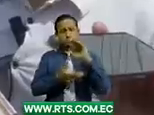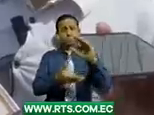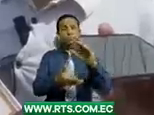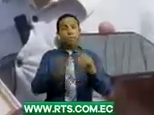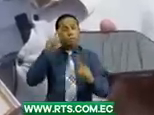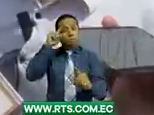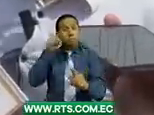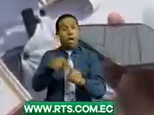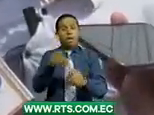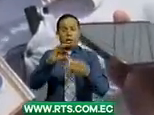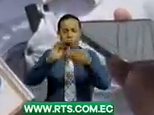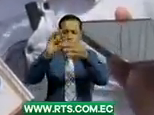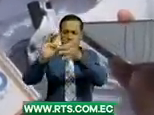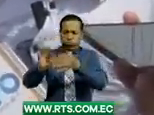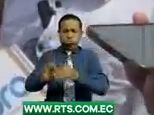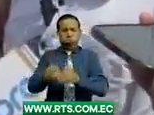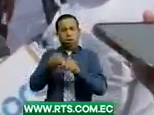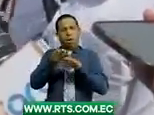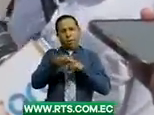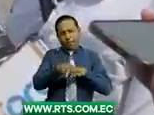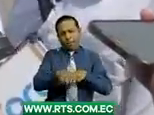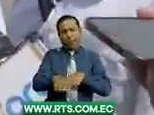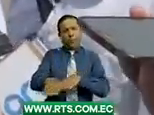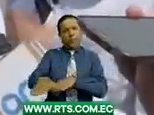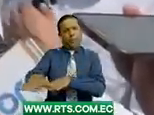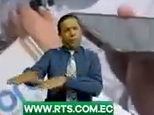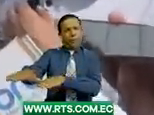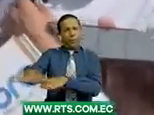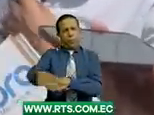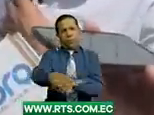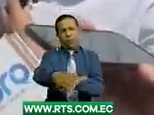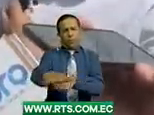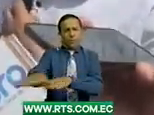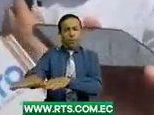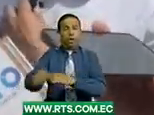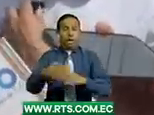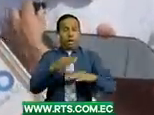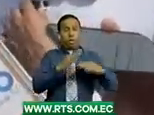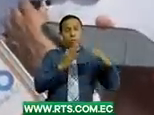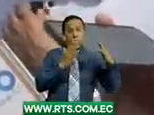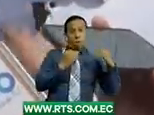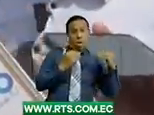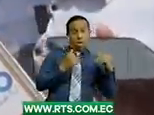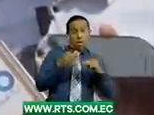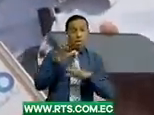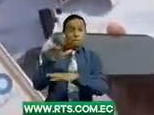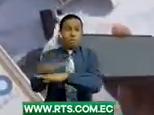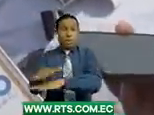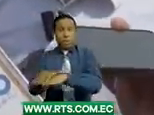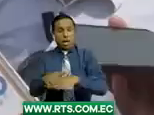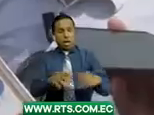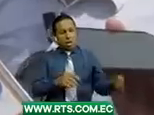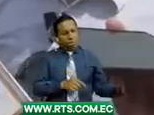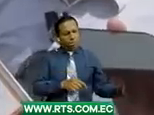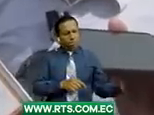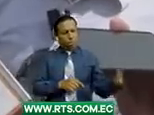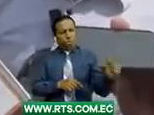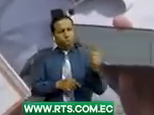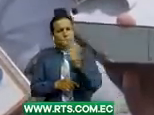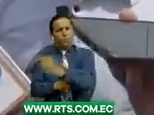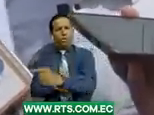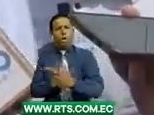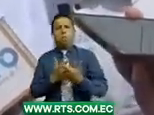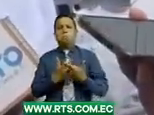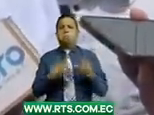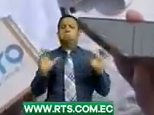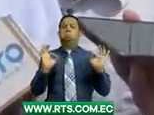vialidad. Adicionalmente, inversión en carreteras, en la vía entre Guayaquil y Machala, que estamos concretando definitivamente la concesión para que se